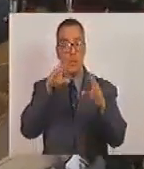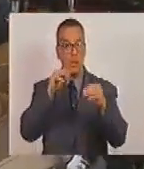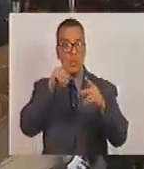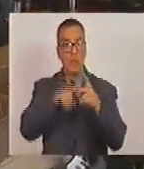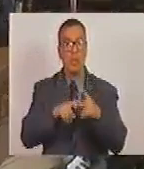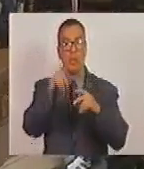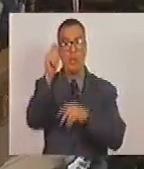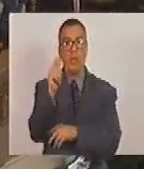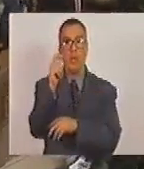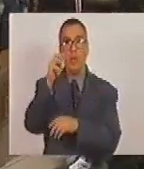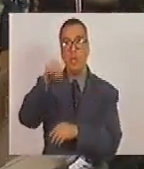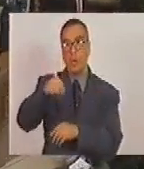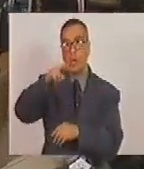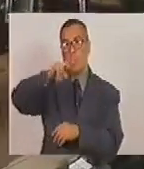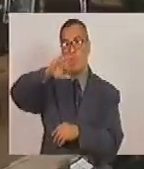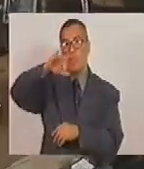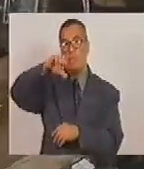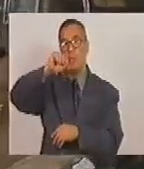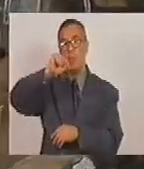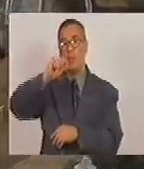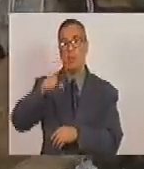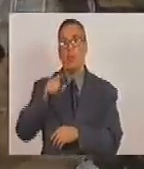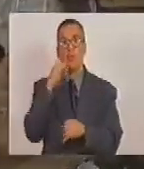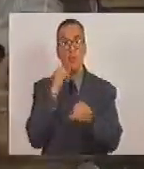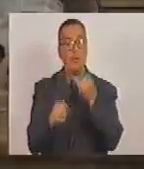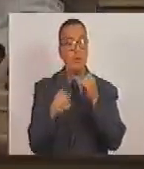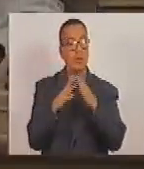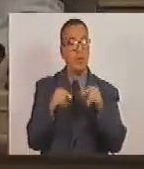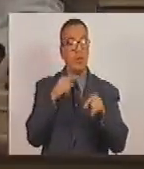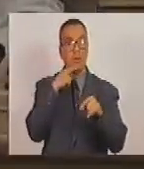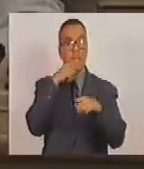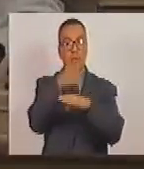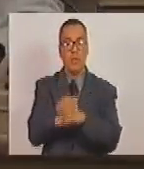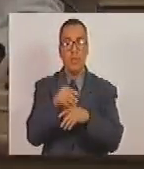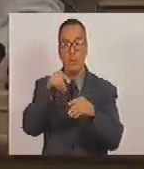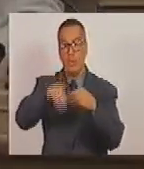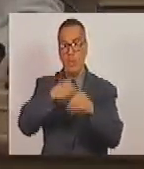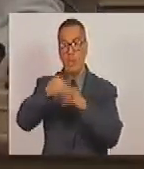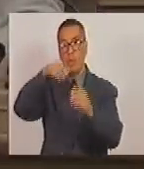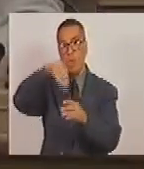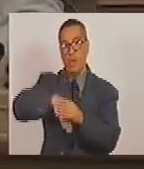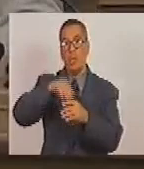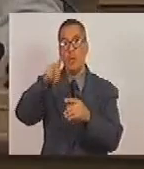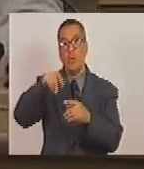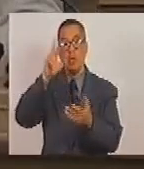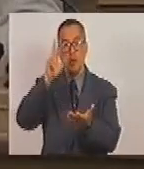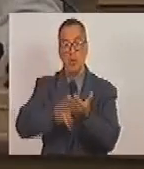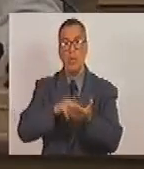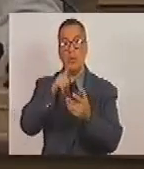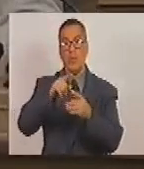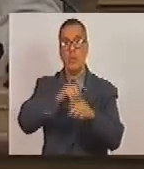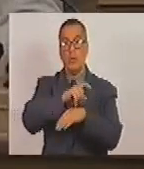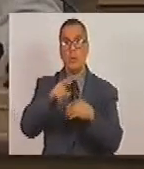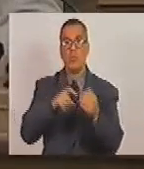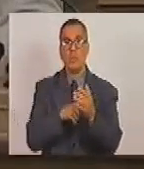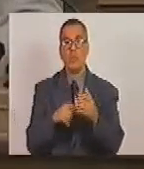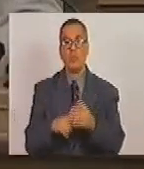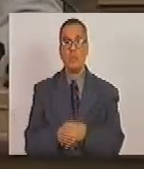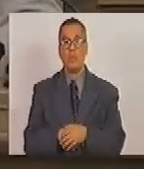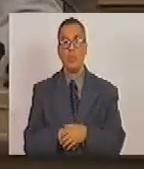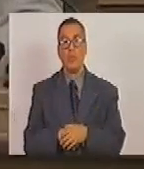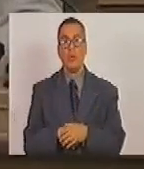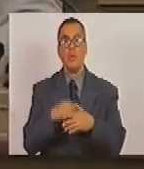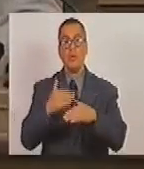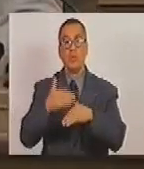palabra a la diputada María Carolina Chávez. Finalizada la intervención y sometido a votación, resultó aprobado por unanimidad.